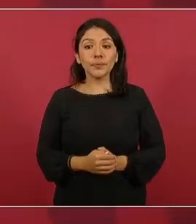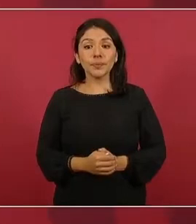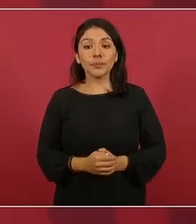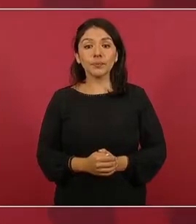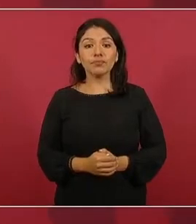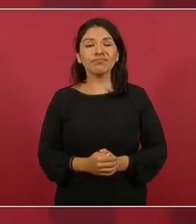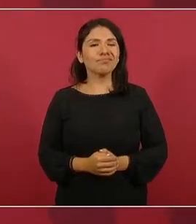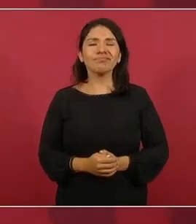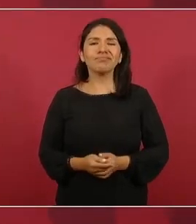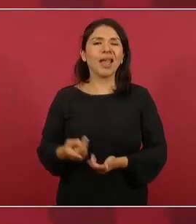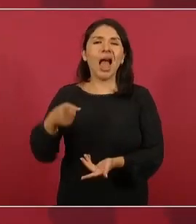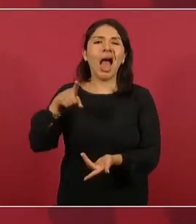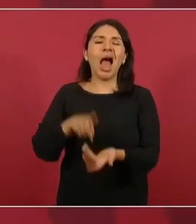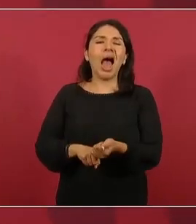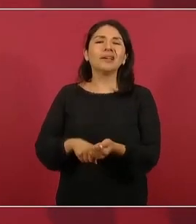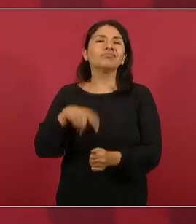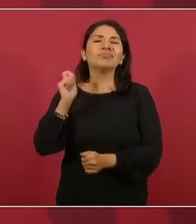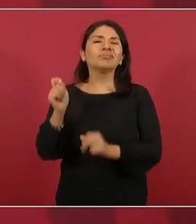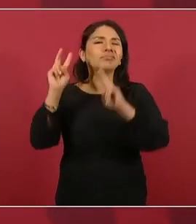es politiquería.